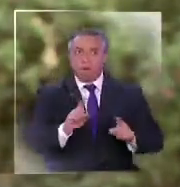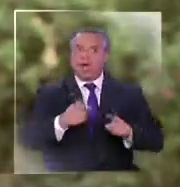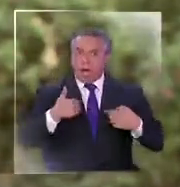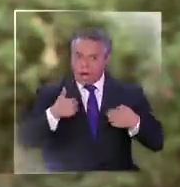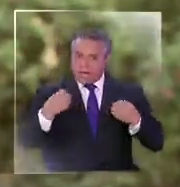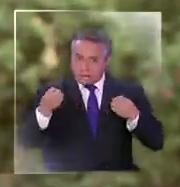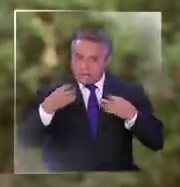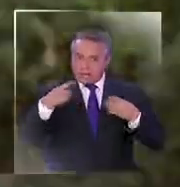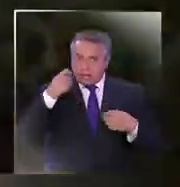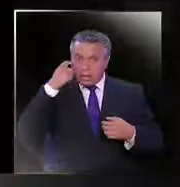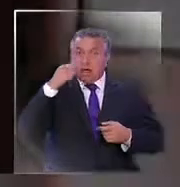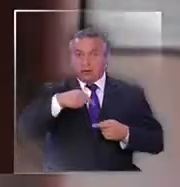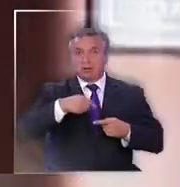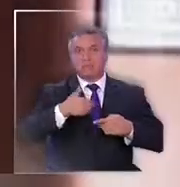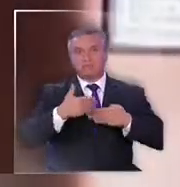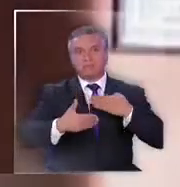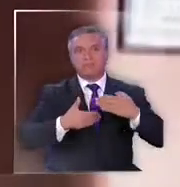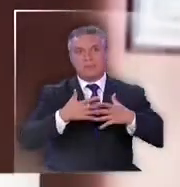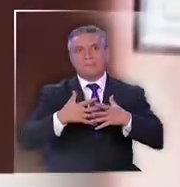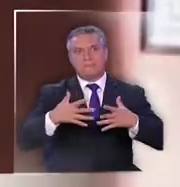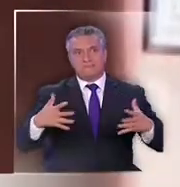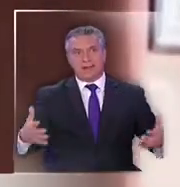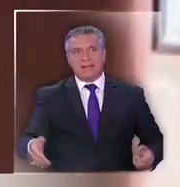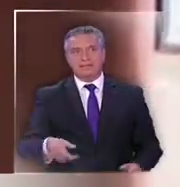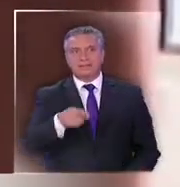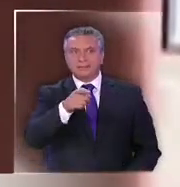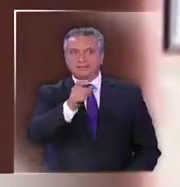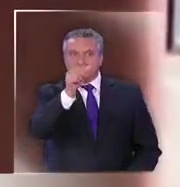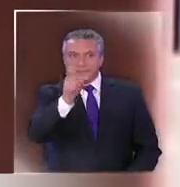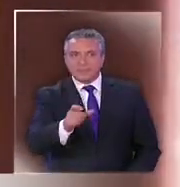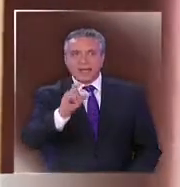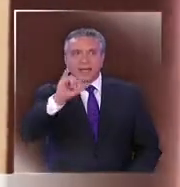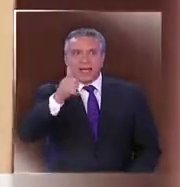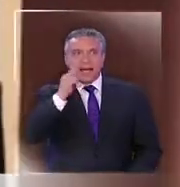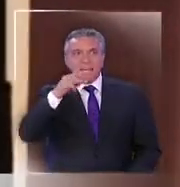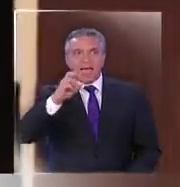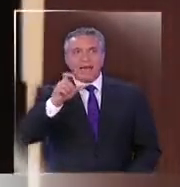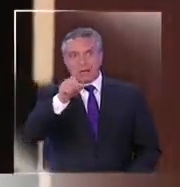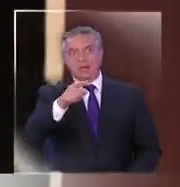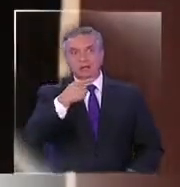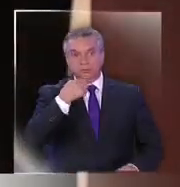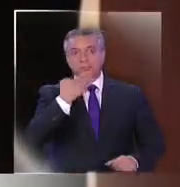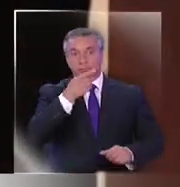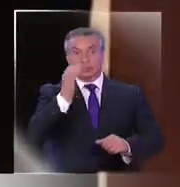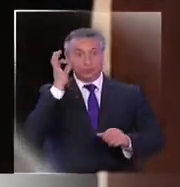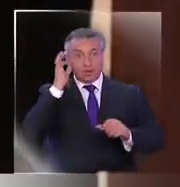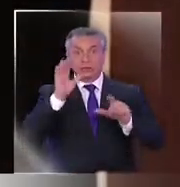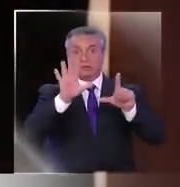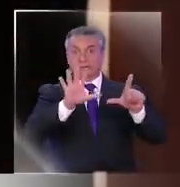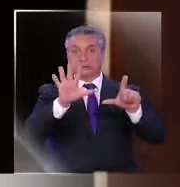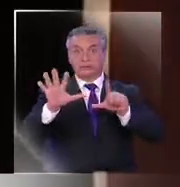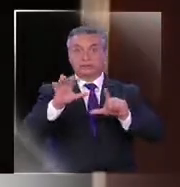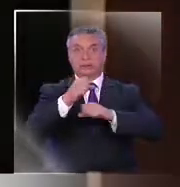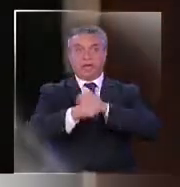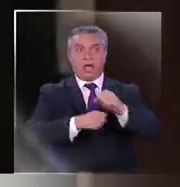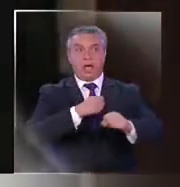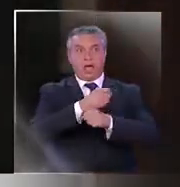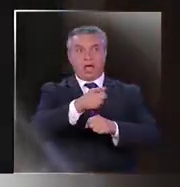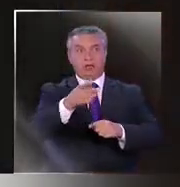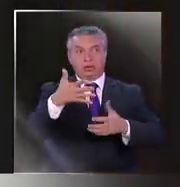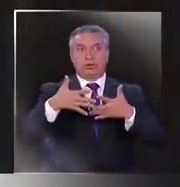esto va a ir avanzando mucho más. 117 años de la jamaiquina sorprenden tanto como los 77 de esta fisiculturista